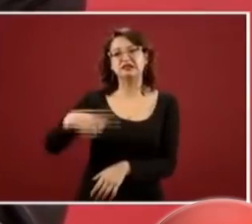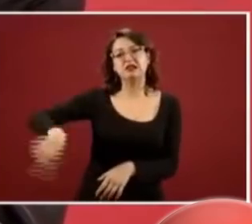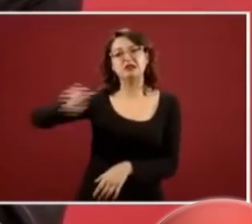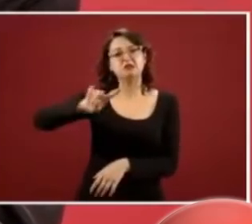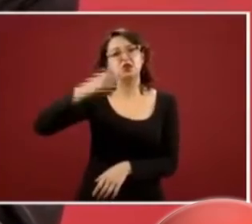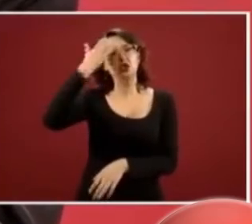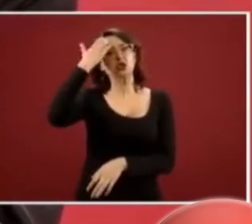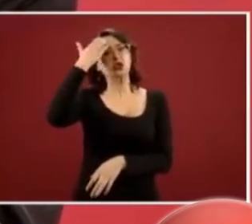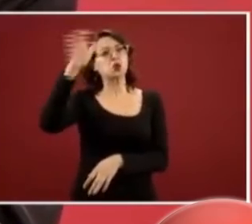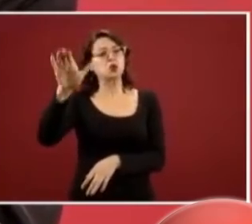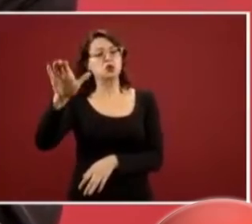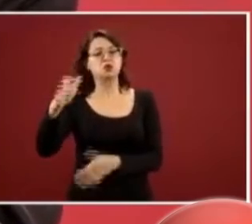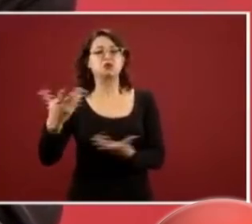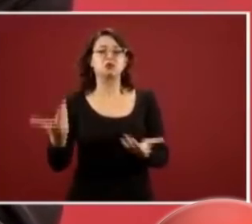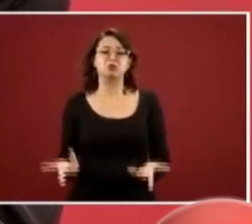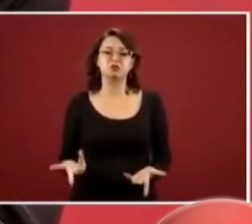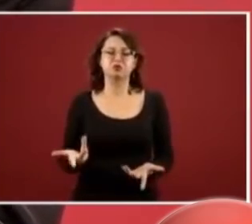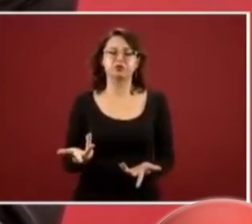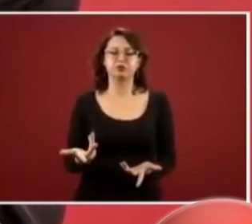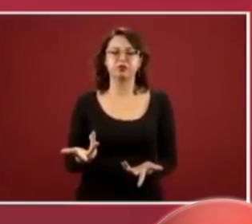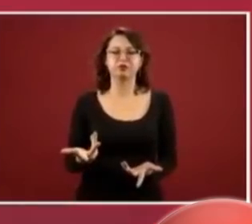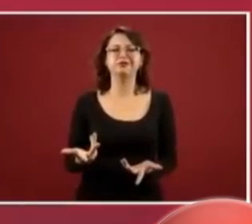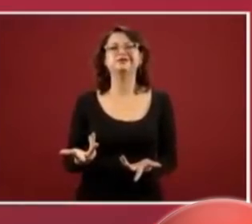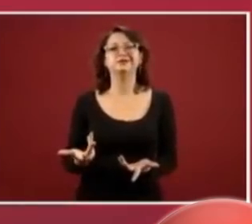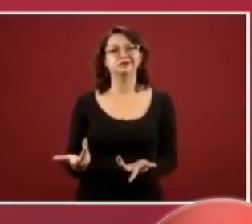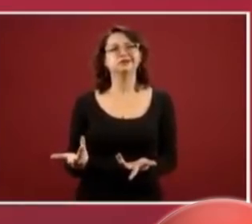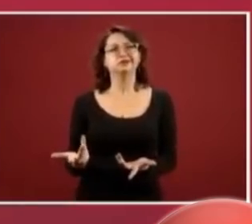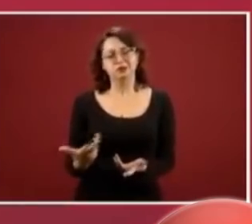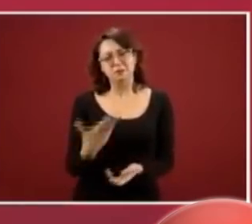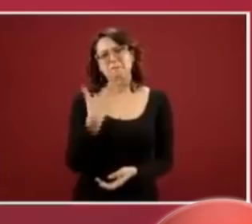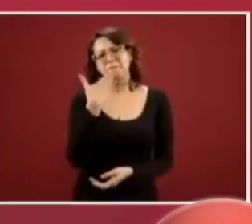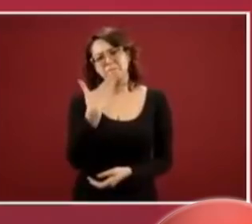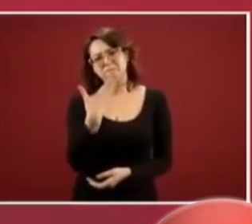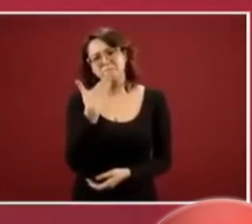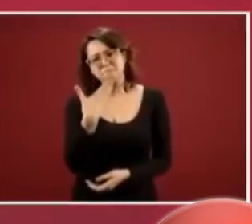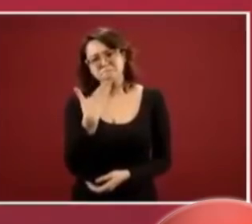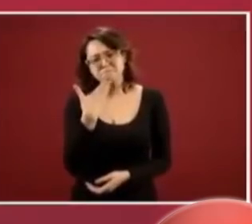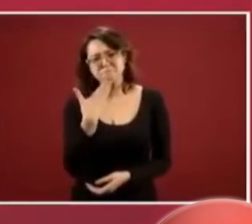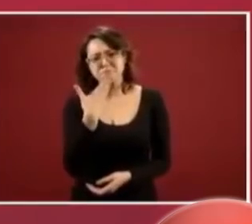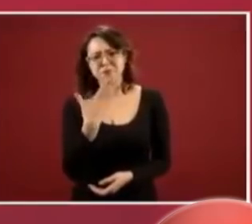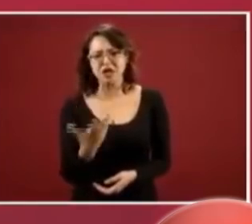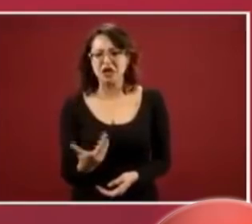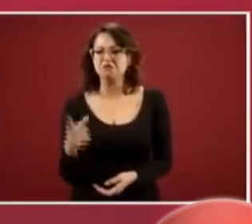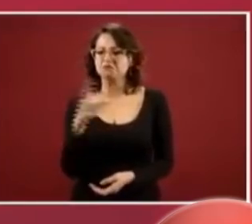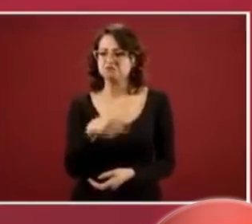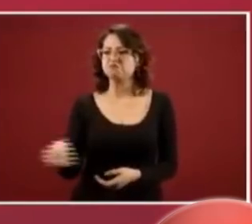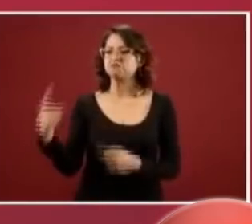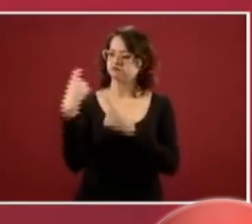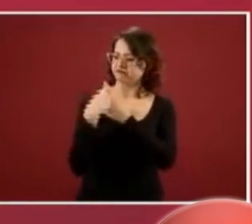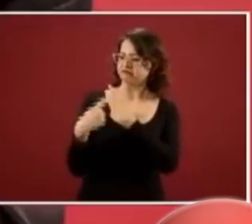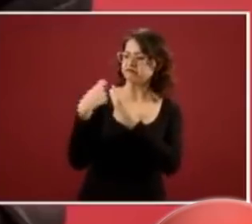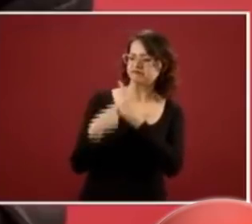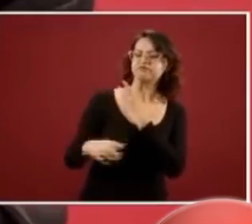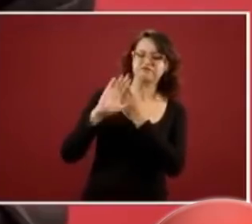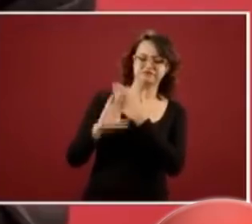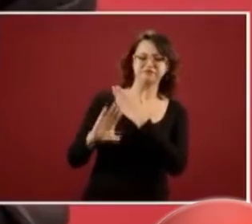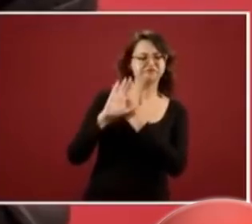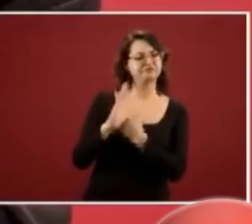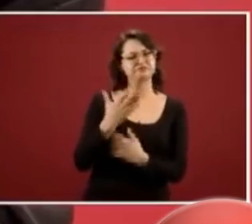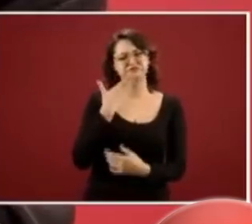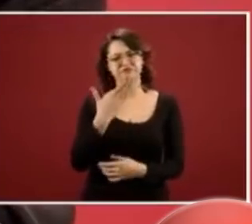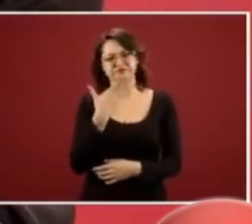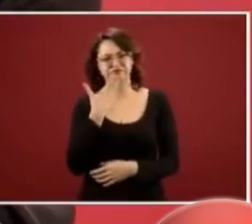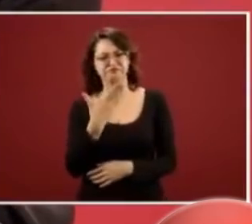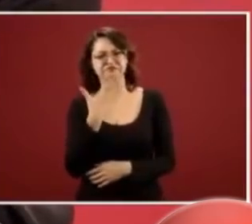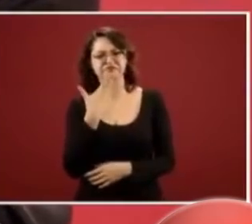editorializa, y está bien que no nos vean con buenos ojos, que